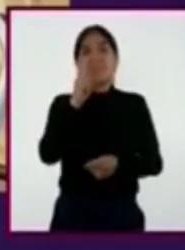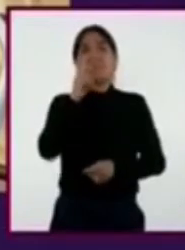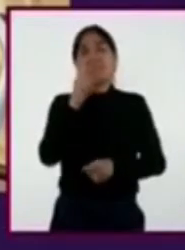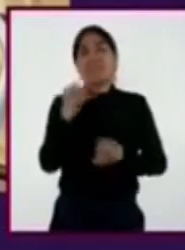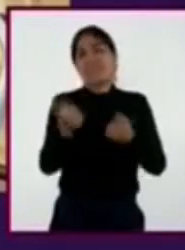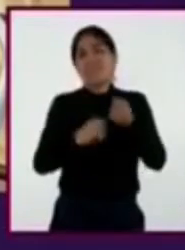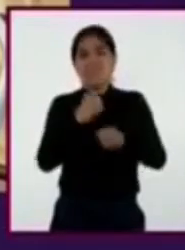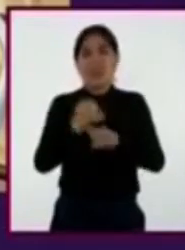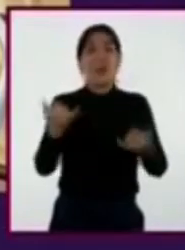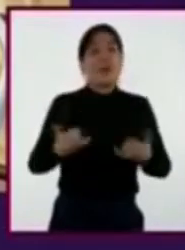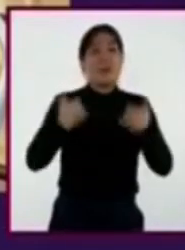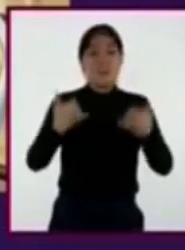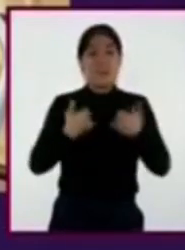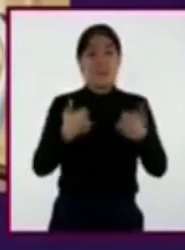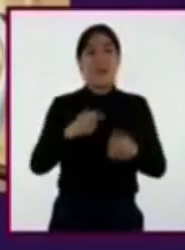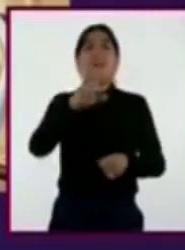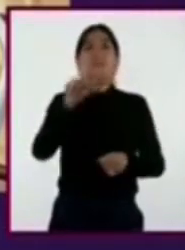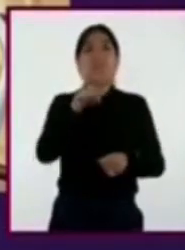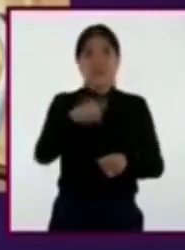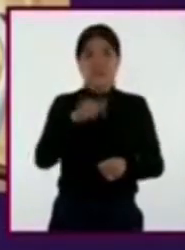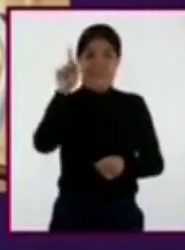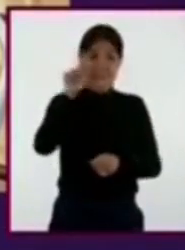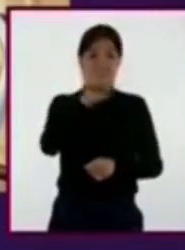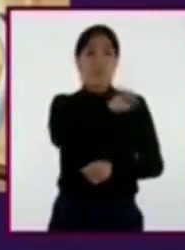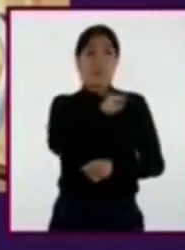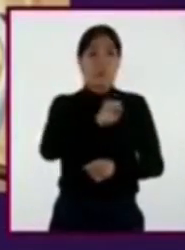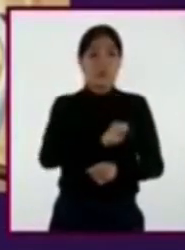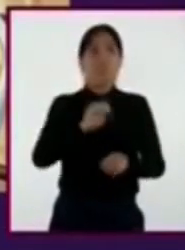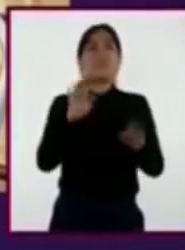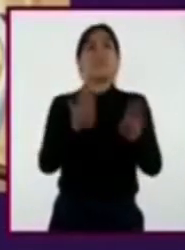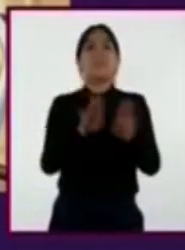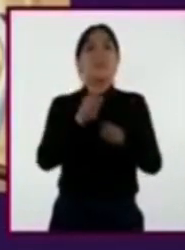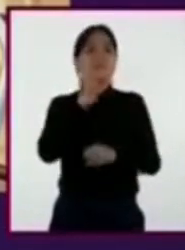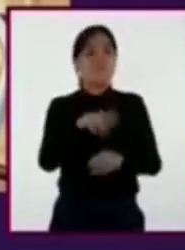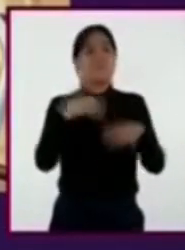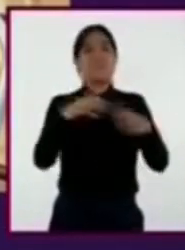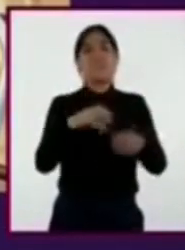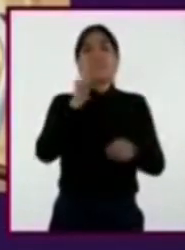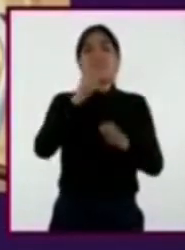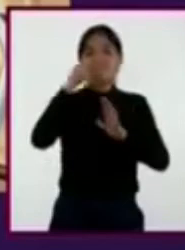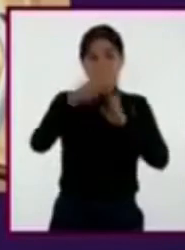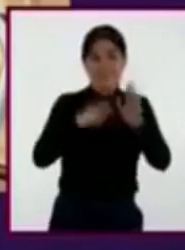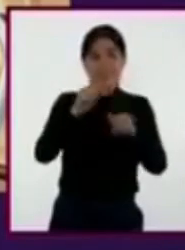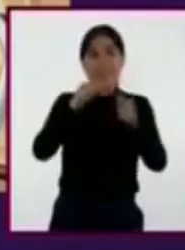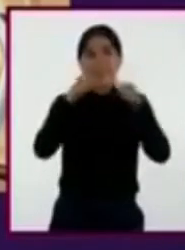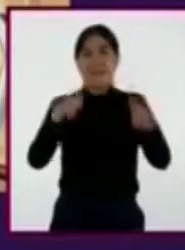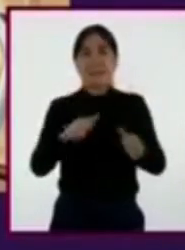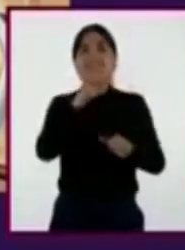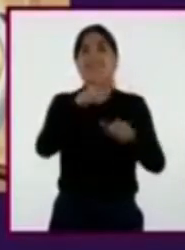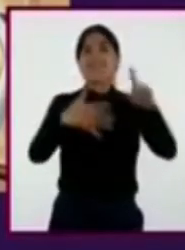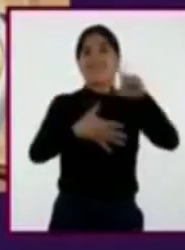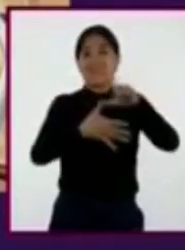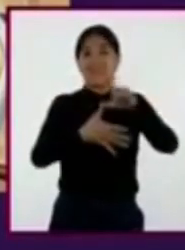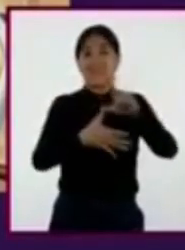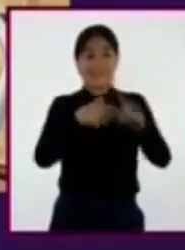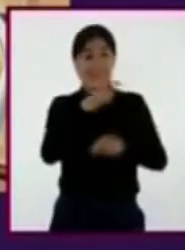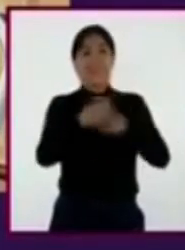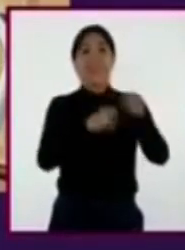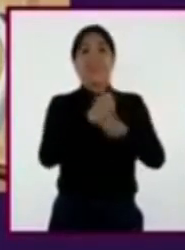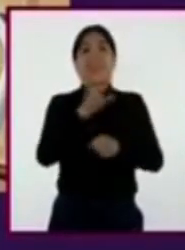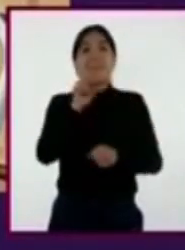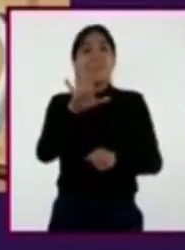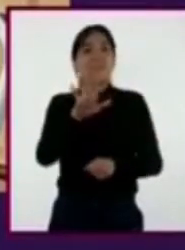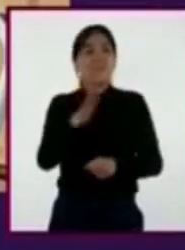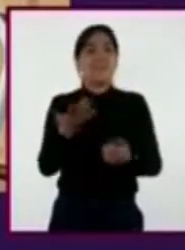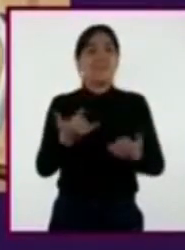joven. ¿A quién le hicieron una retrospectiva en Suiza? ¿A quién la nombraron la mejor videoartista de Latinoamérica? A los 35. Y eso